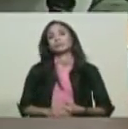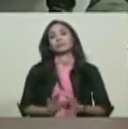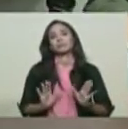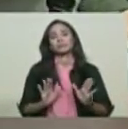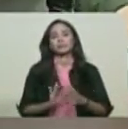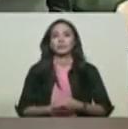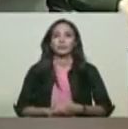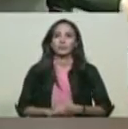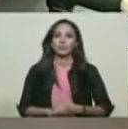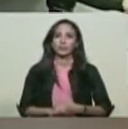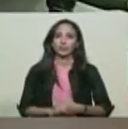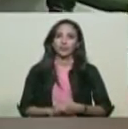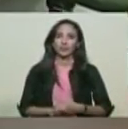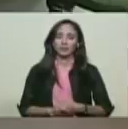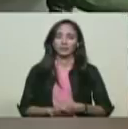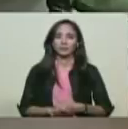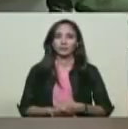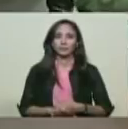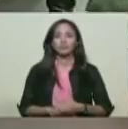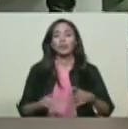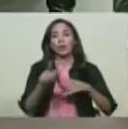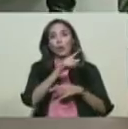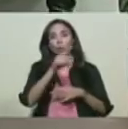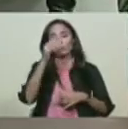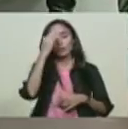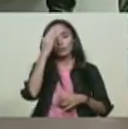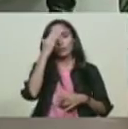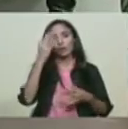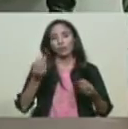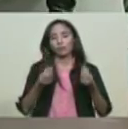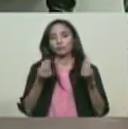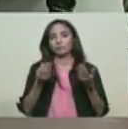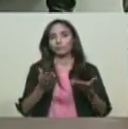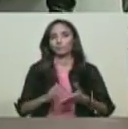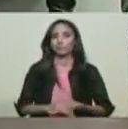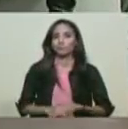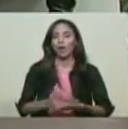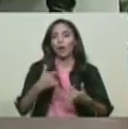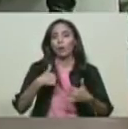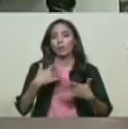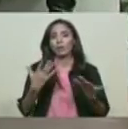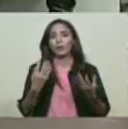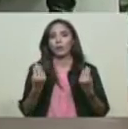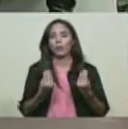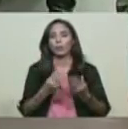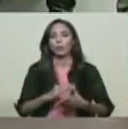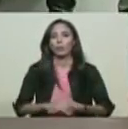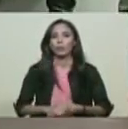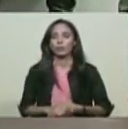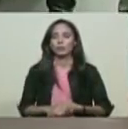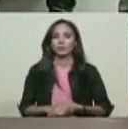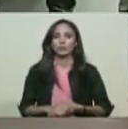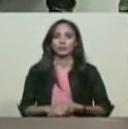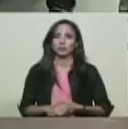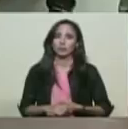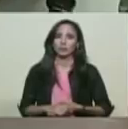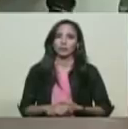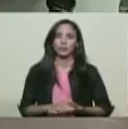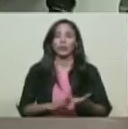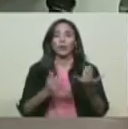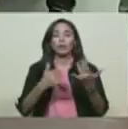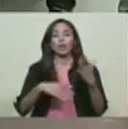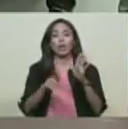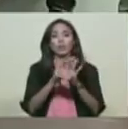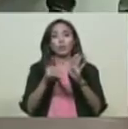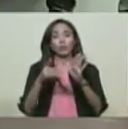Bueno, saben que nuestra lucha por la defensa de los derechos